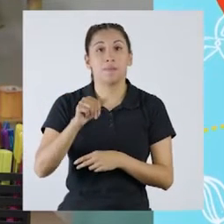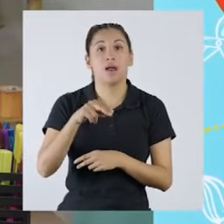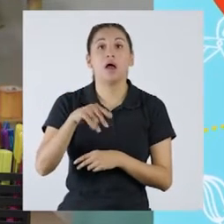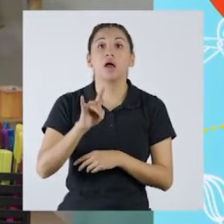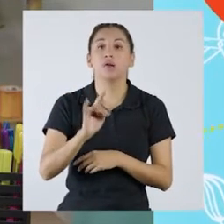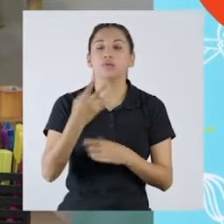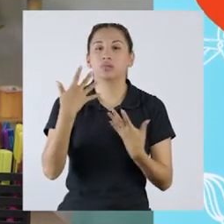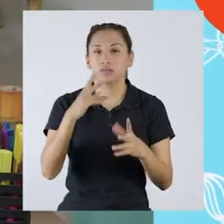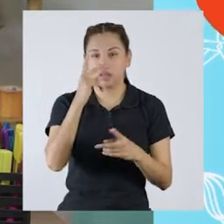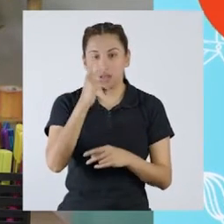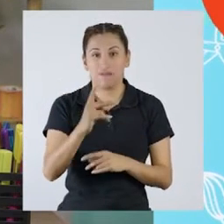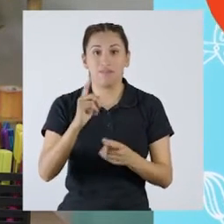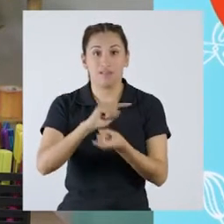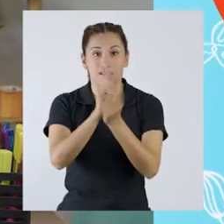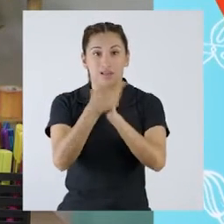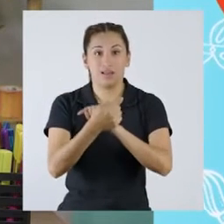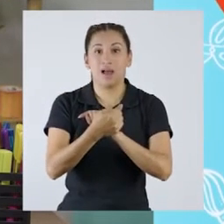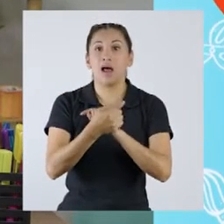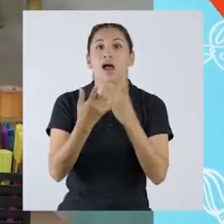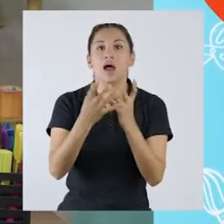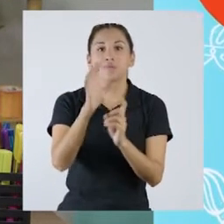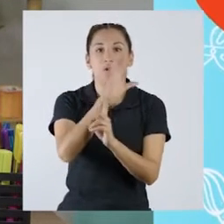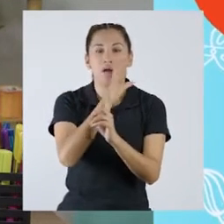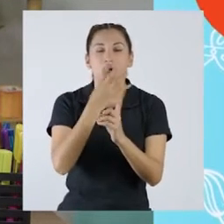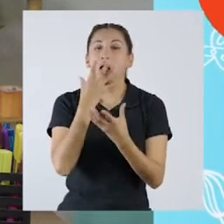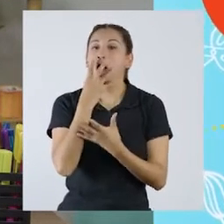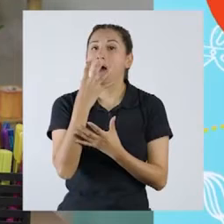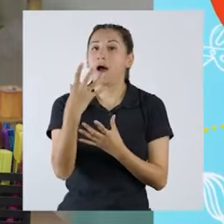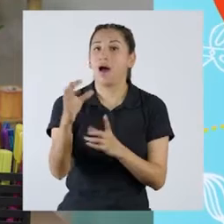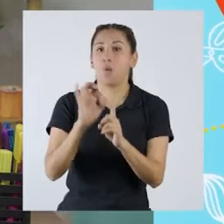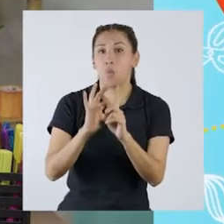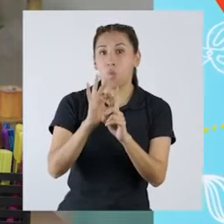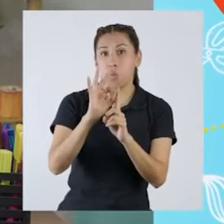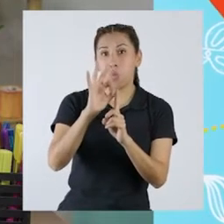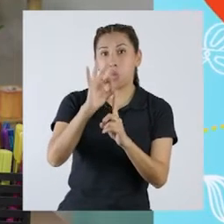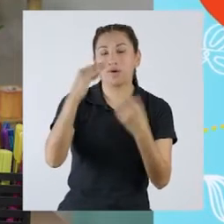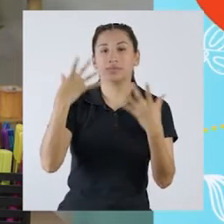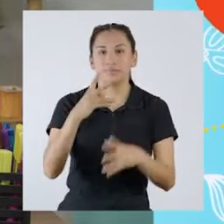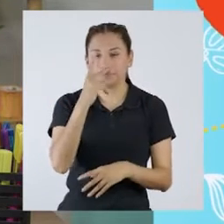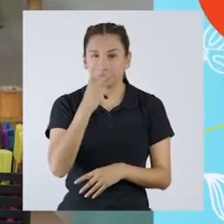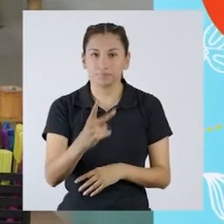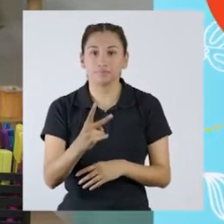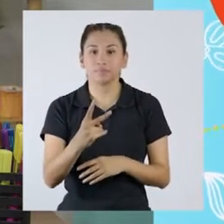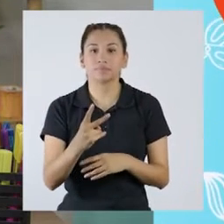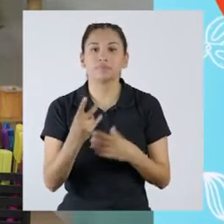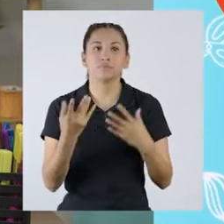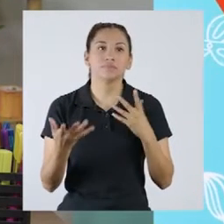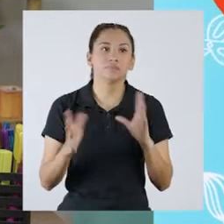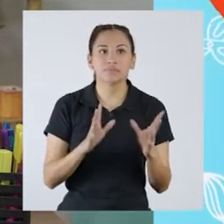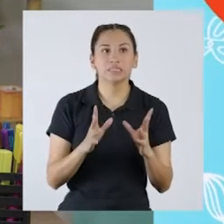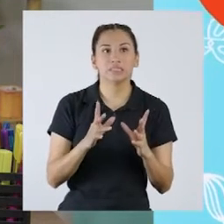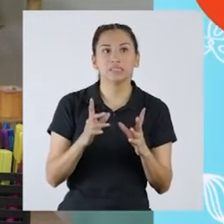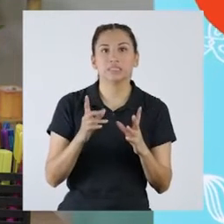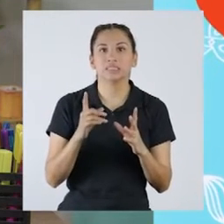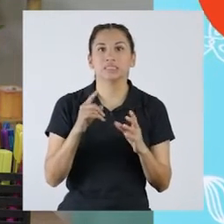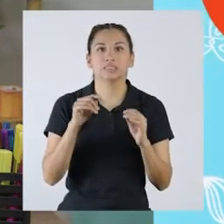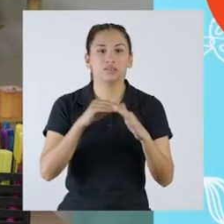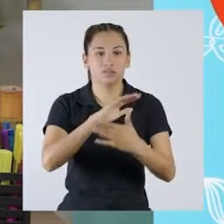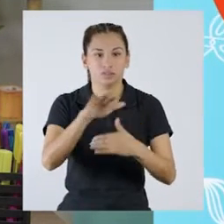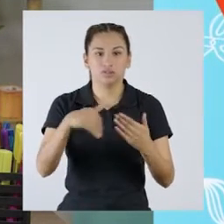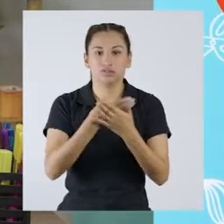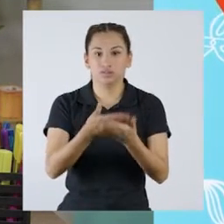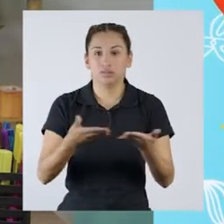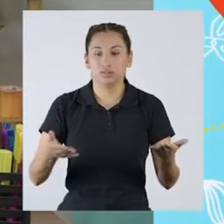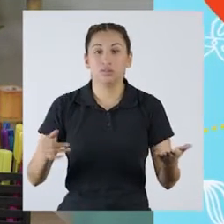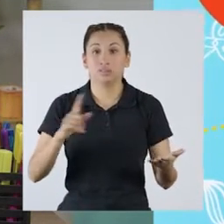hemos visto que el cambio climático, el calentamiento global, está afectando diríamos, la permanencia de las